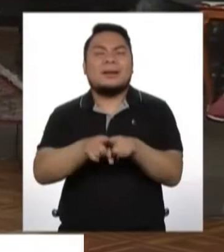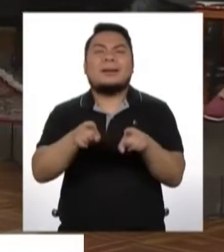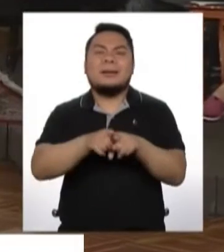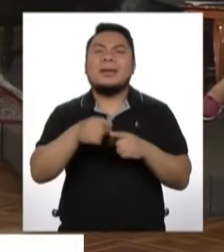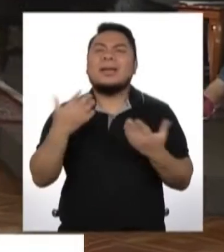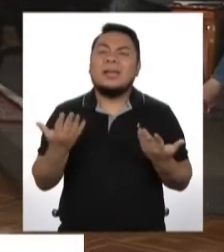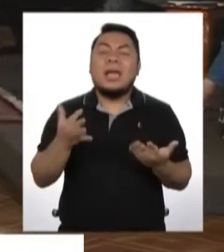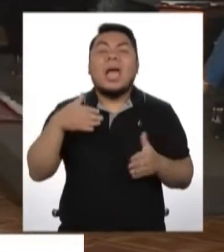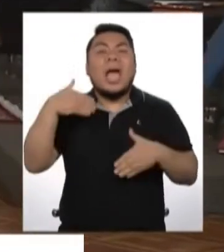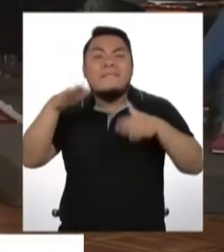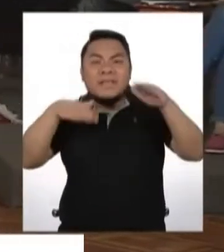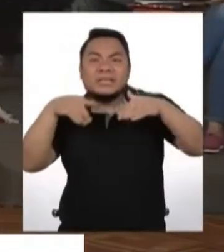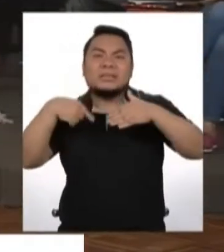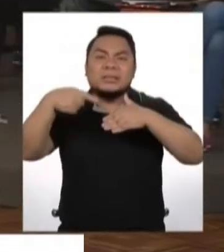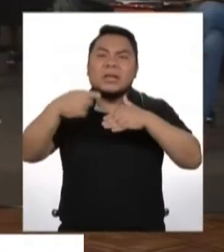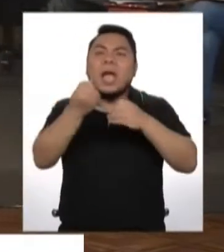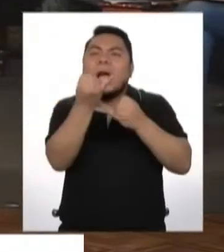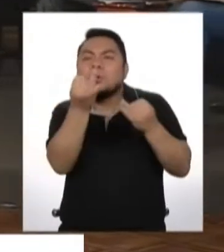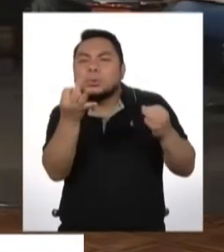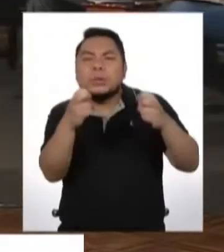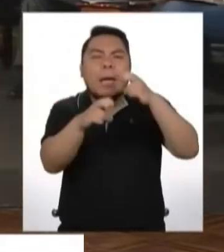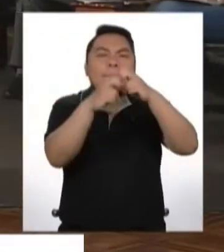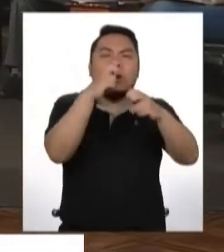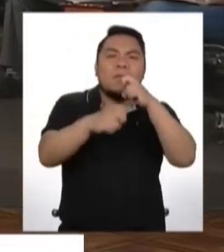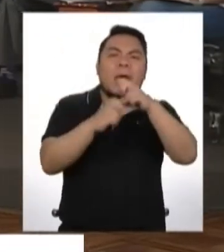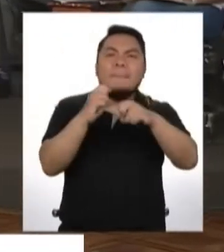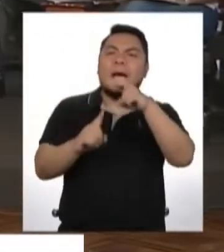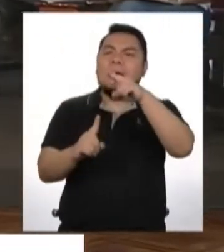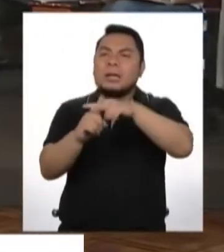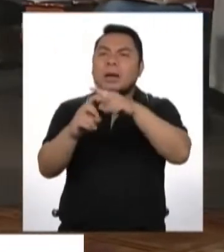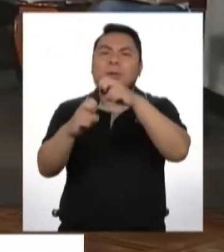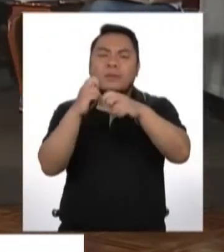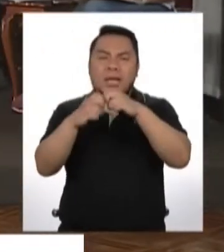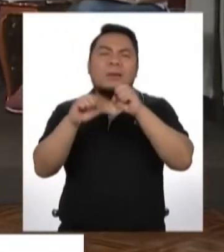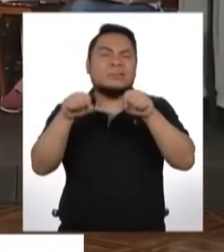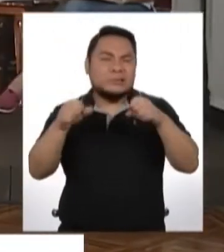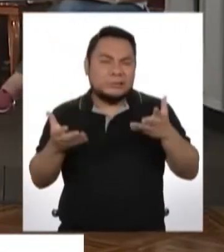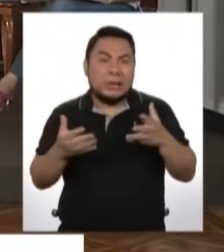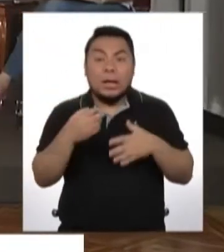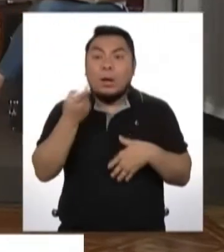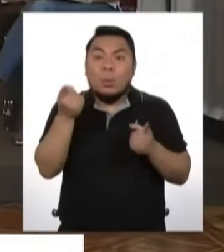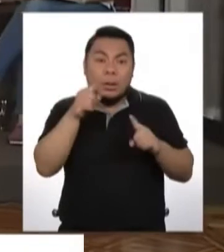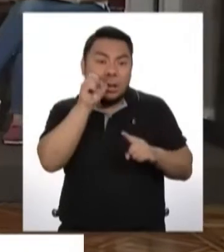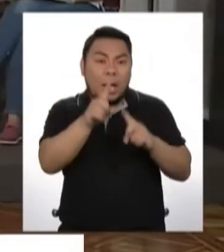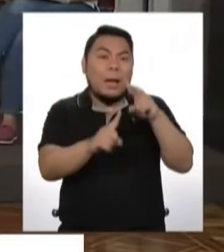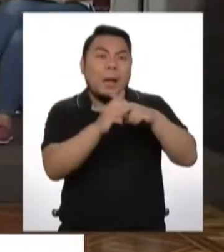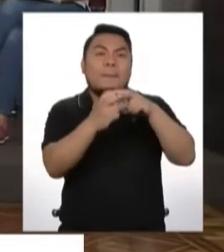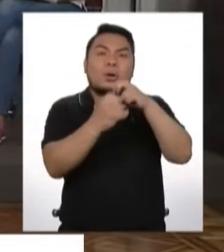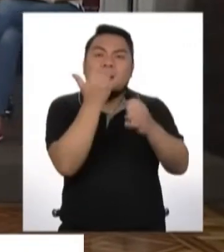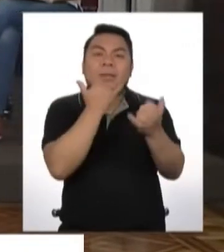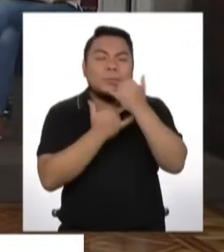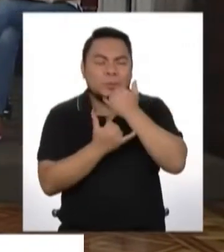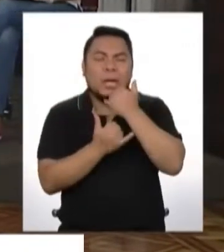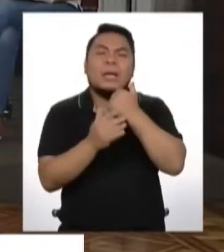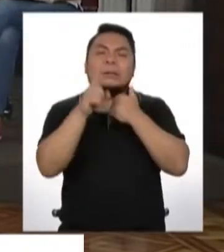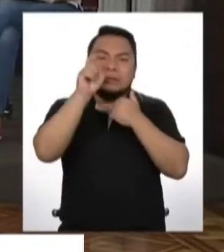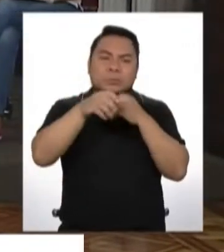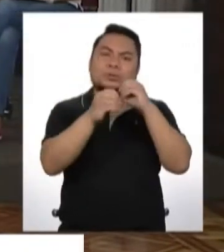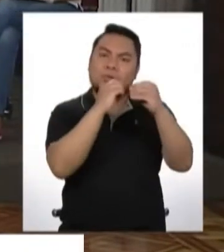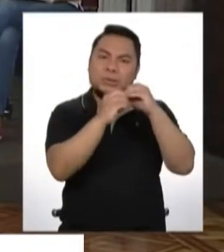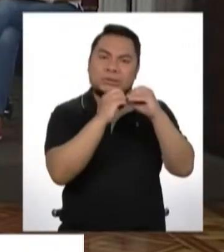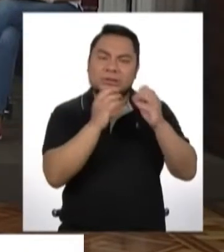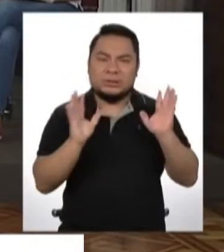siempre, algunas dificultades y deficiencias. Lo estamos evaluando y monitoreando para corregir. Pero sobre este